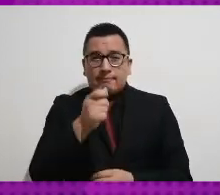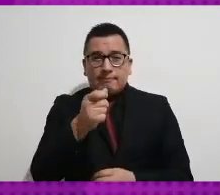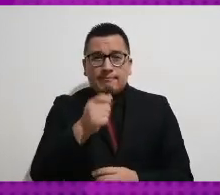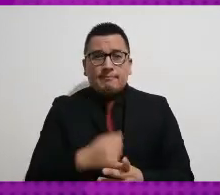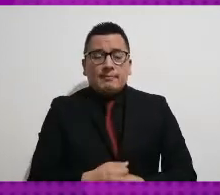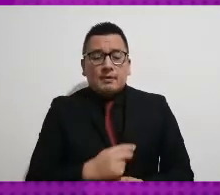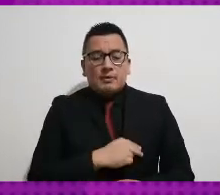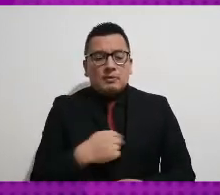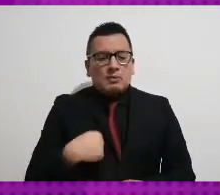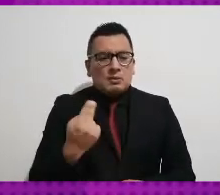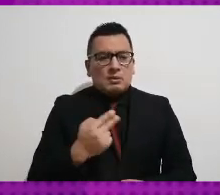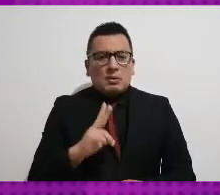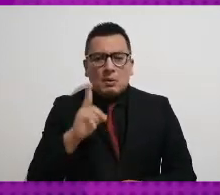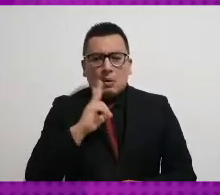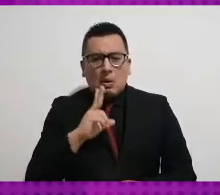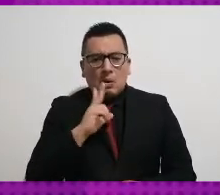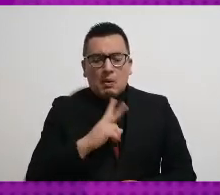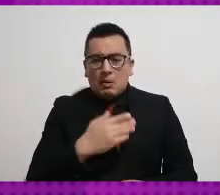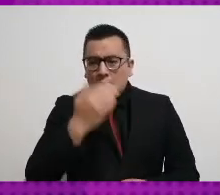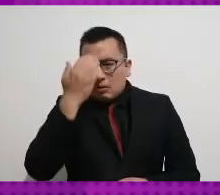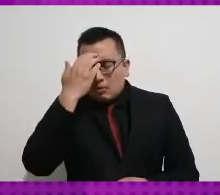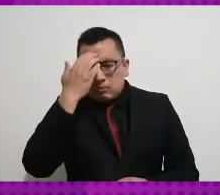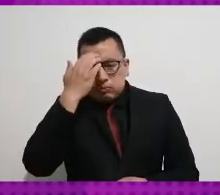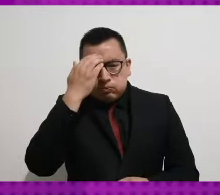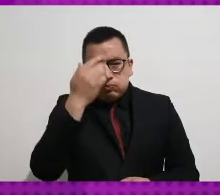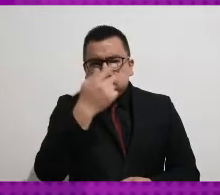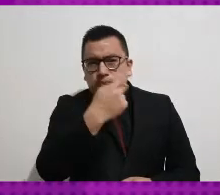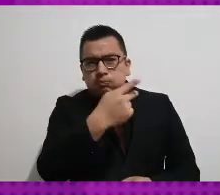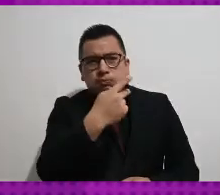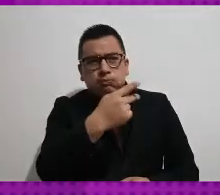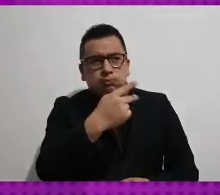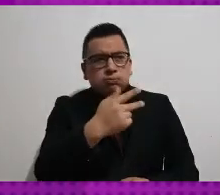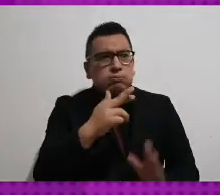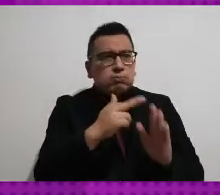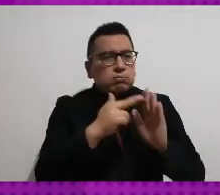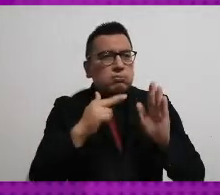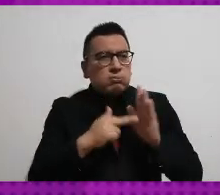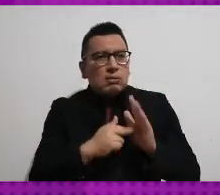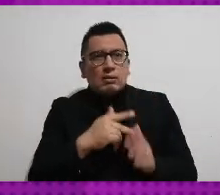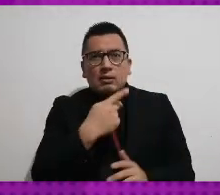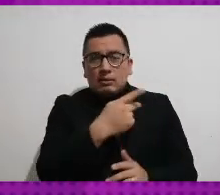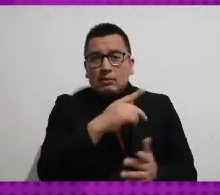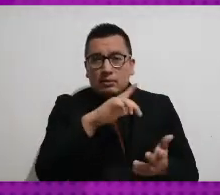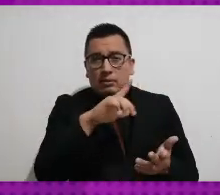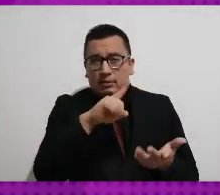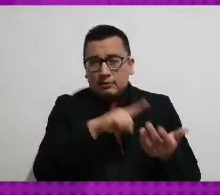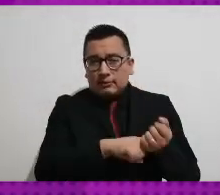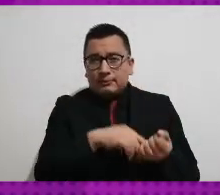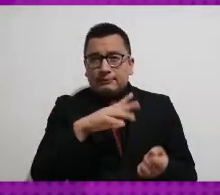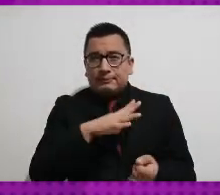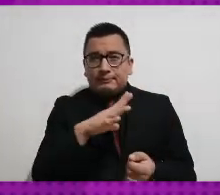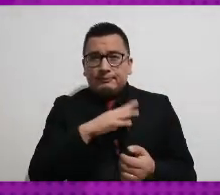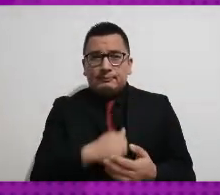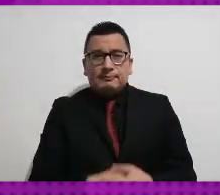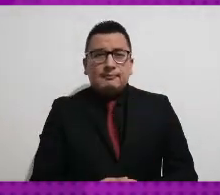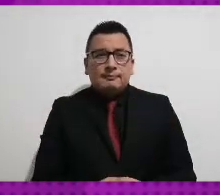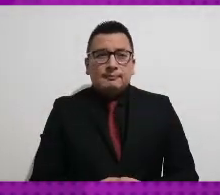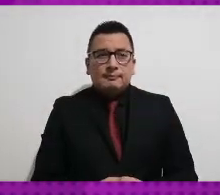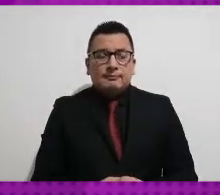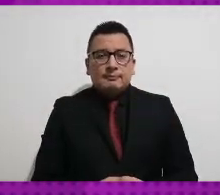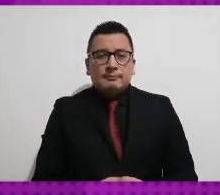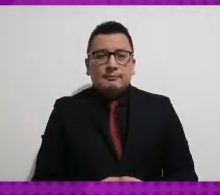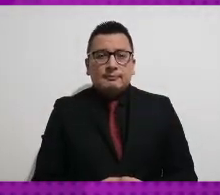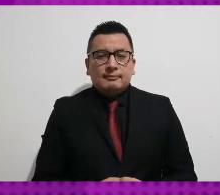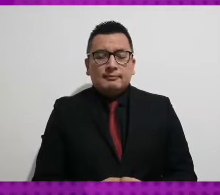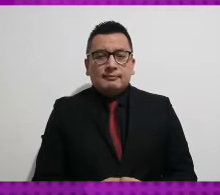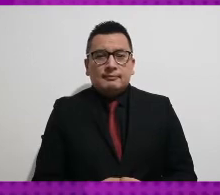Tiene que ver con la estructura y el contenido de las disposiciones legales que dan forma